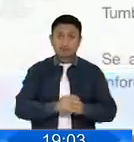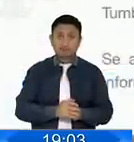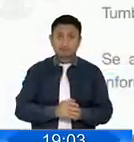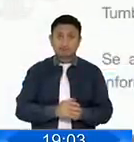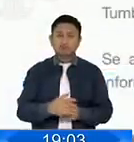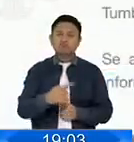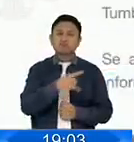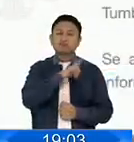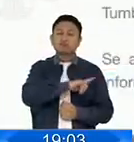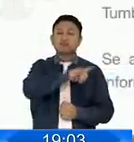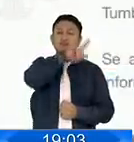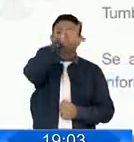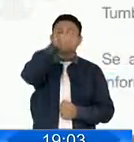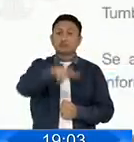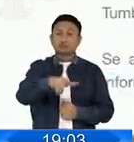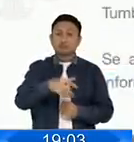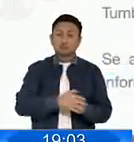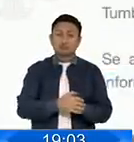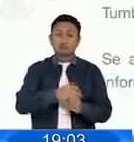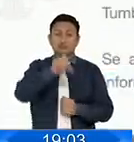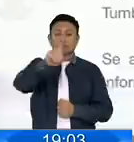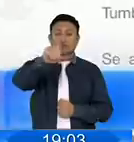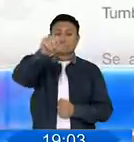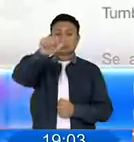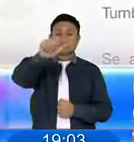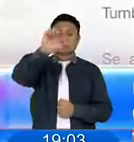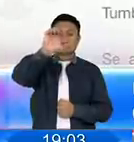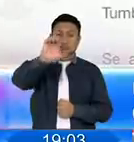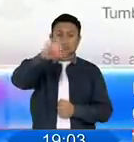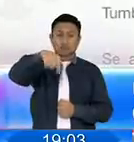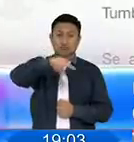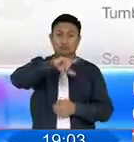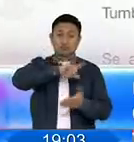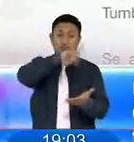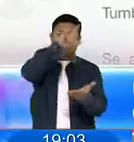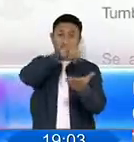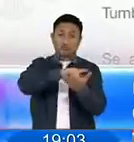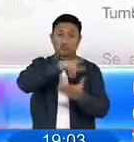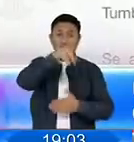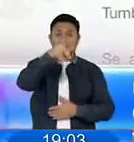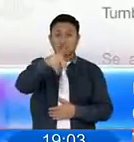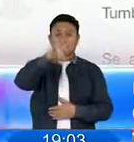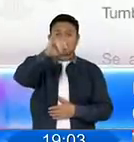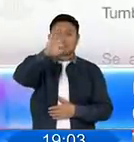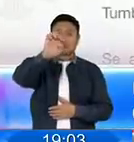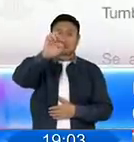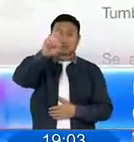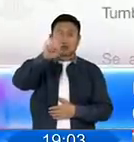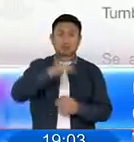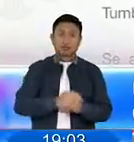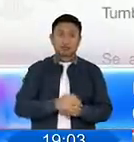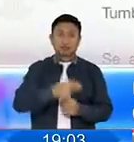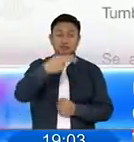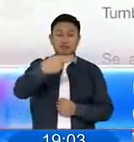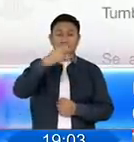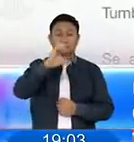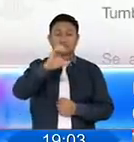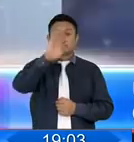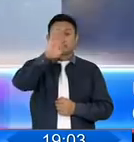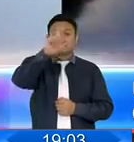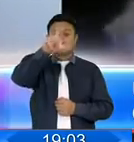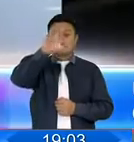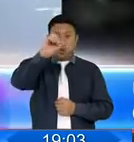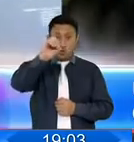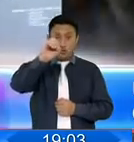Dirección General de Aviación Civil confirmó que la aeronave es el modelo Piper y que la matrícula es HCBLO, matrícula